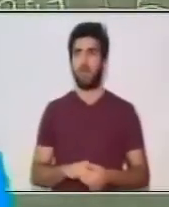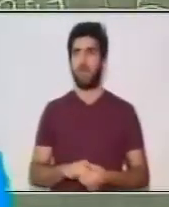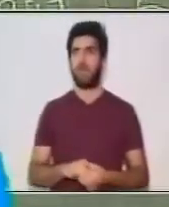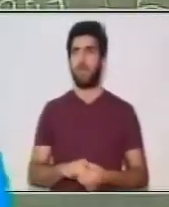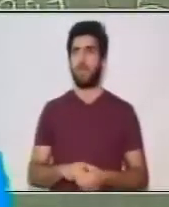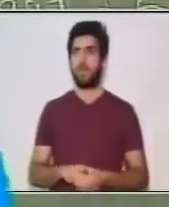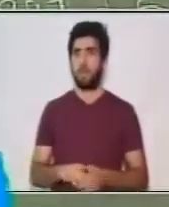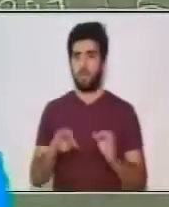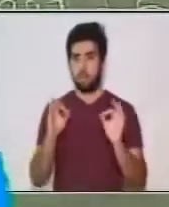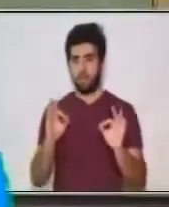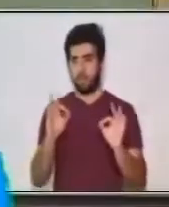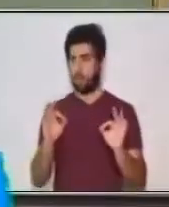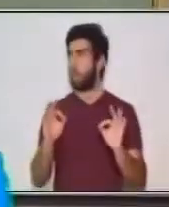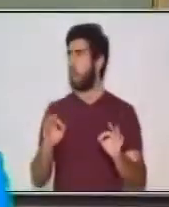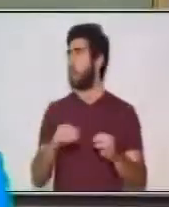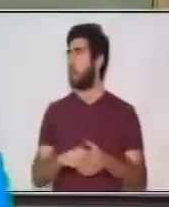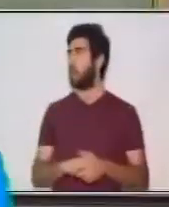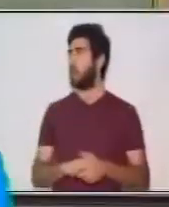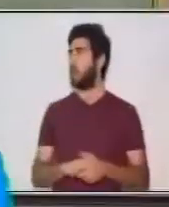Muy bien.